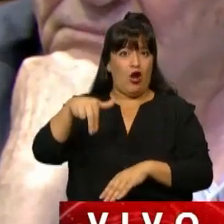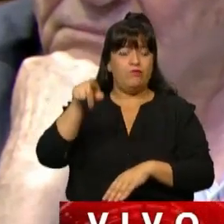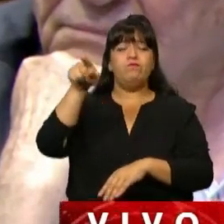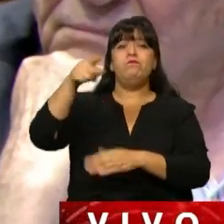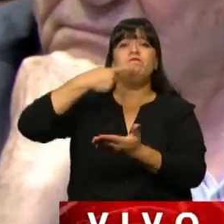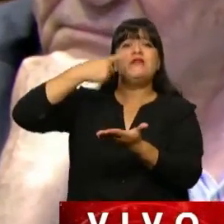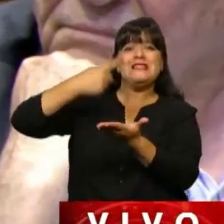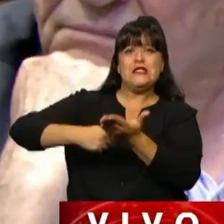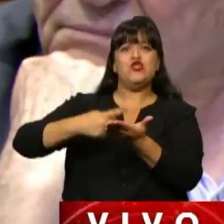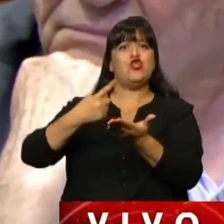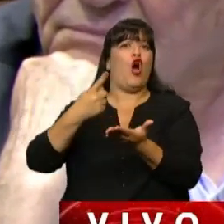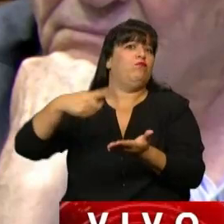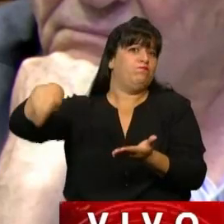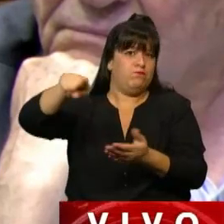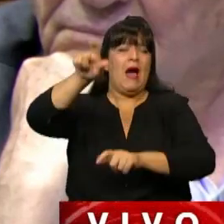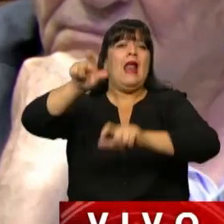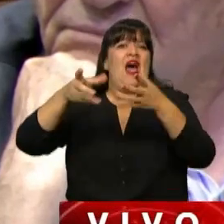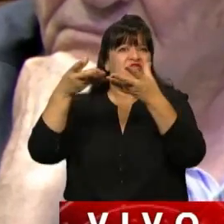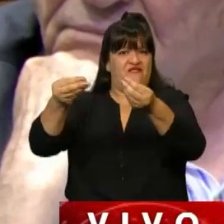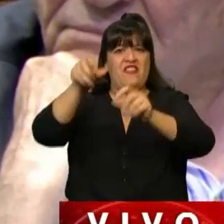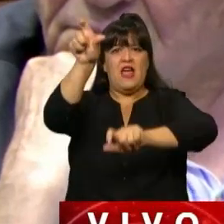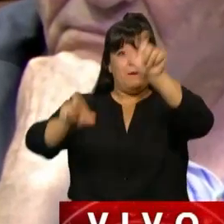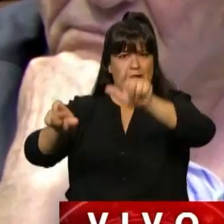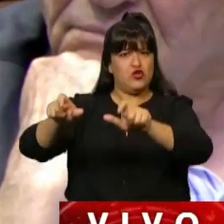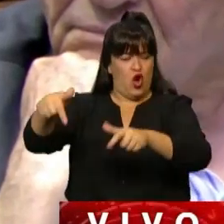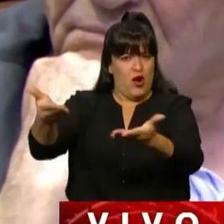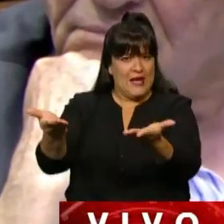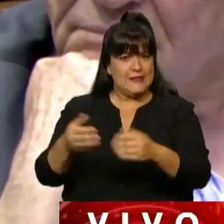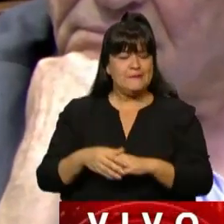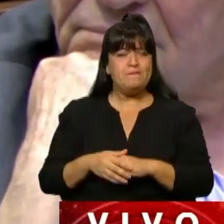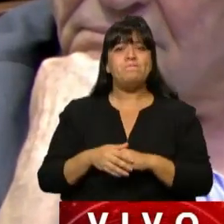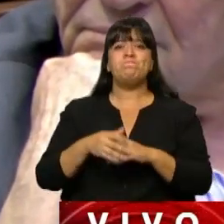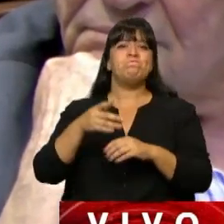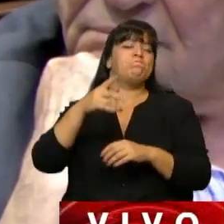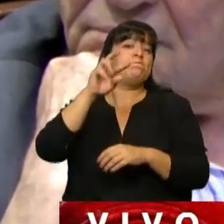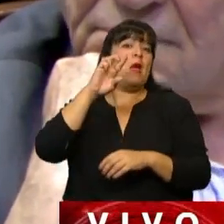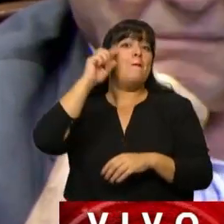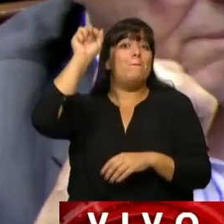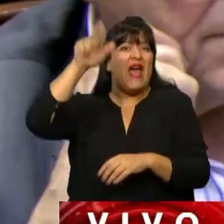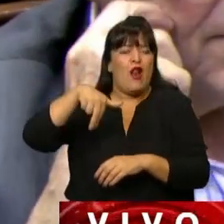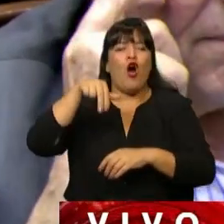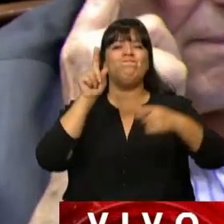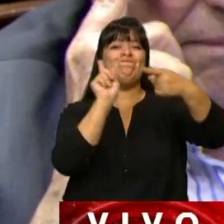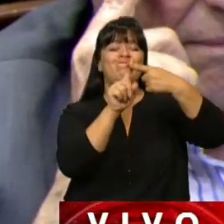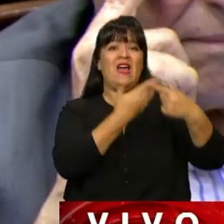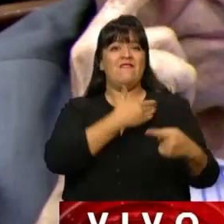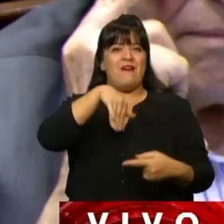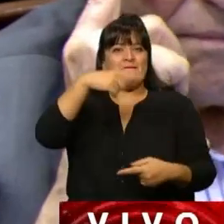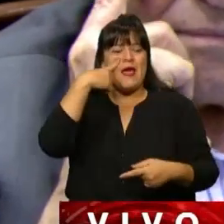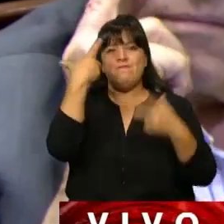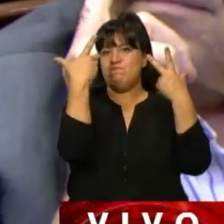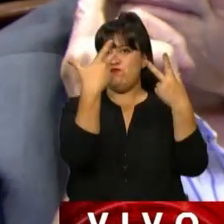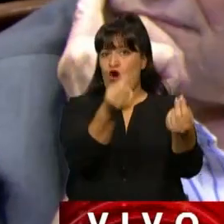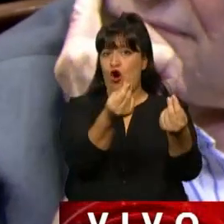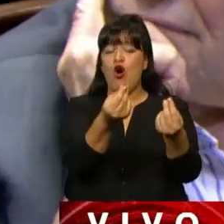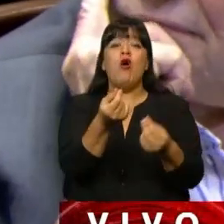defensa del interés nacional decide no adherir al Fondo Monetario Internacional